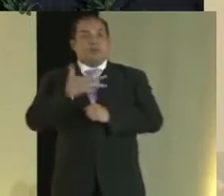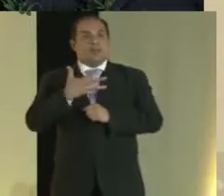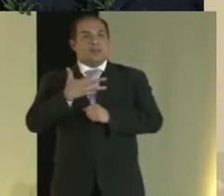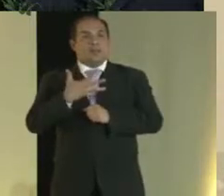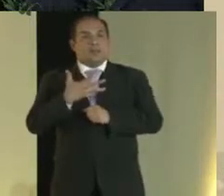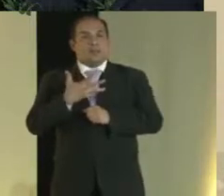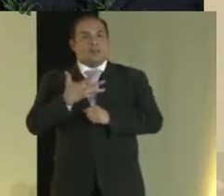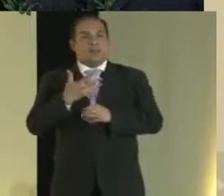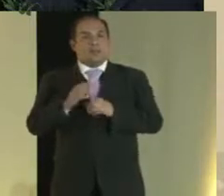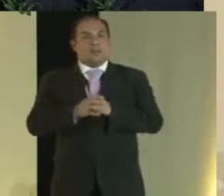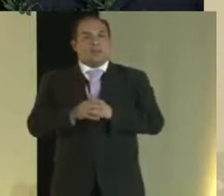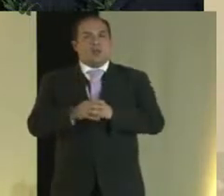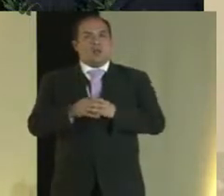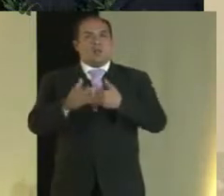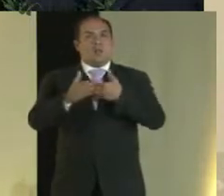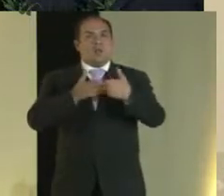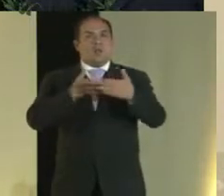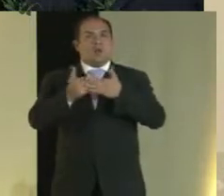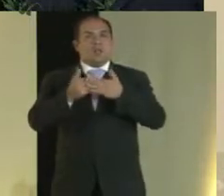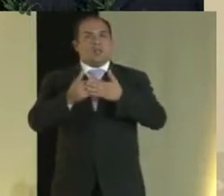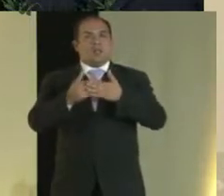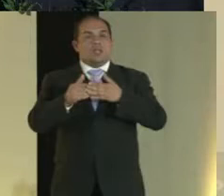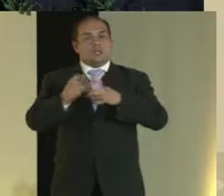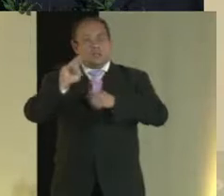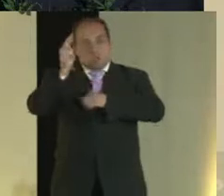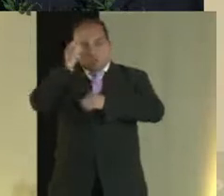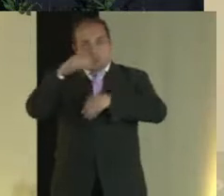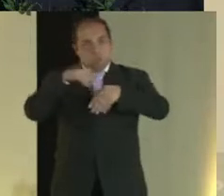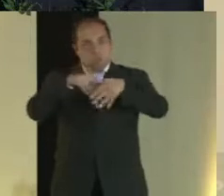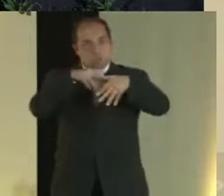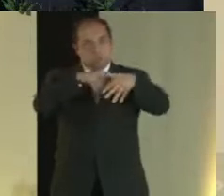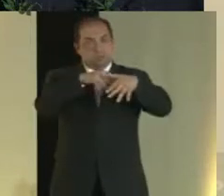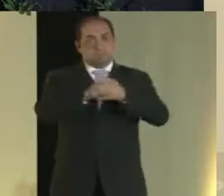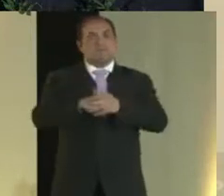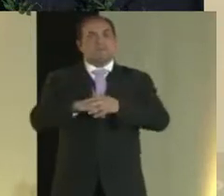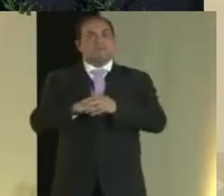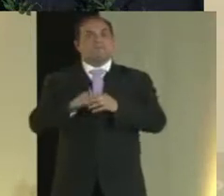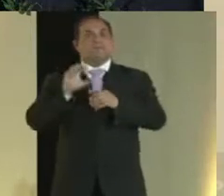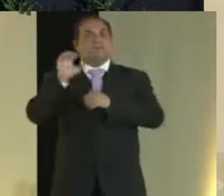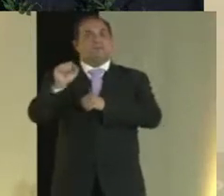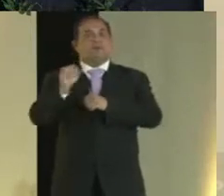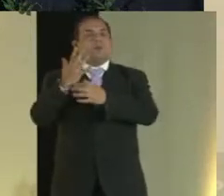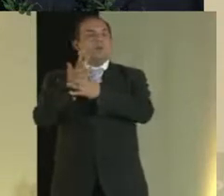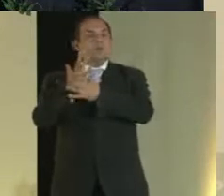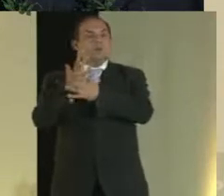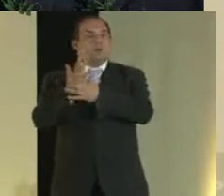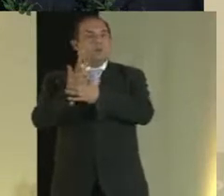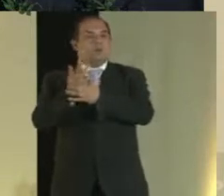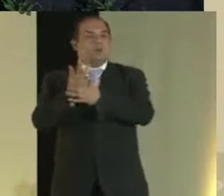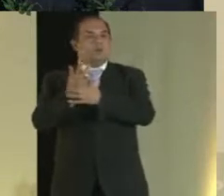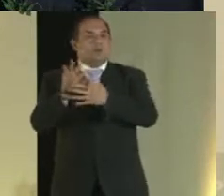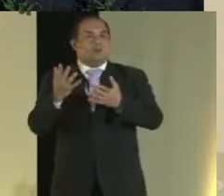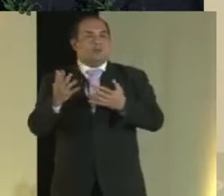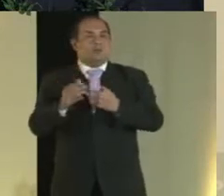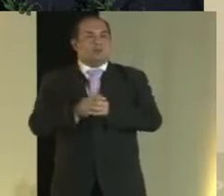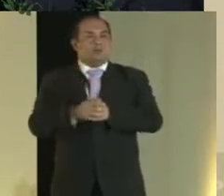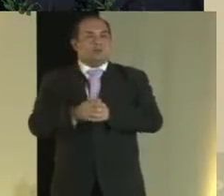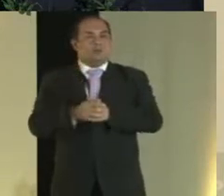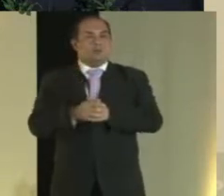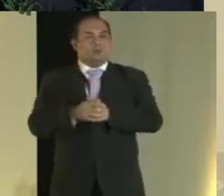frescura y un recuerdo al movimiento sindicalista. Como ustedes decían, ya no se ha publicado